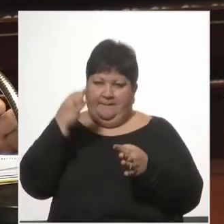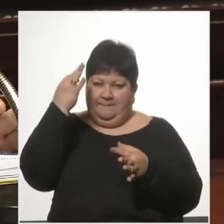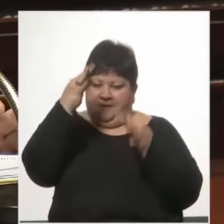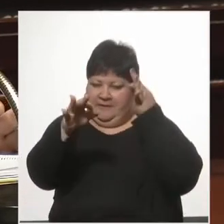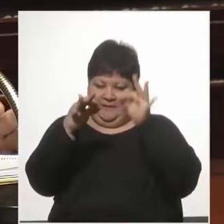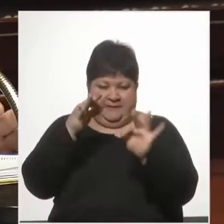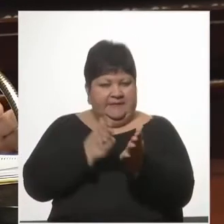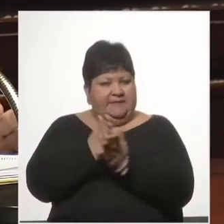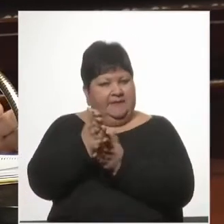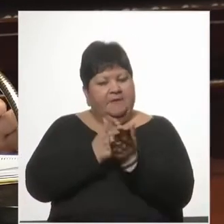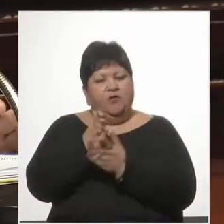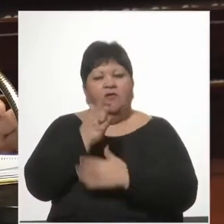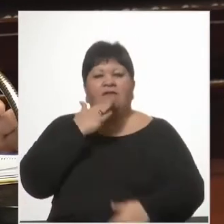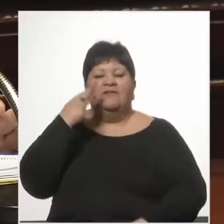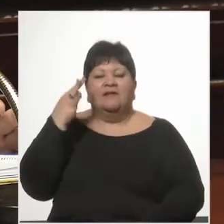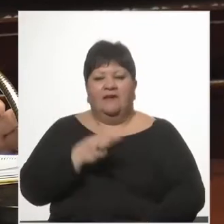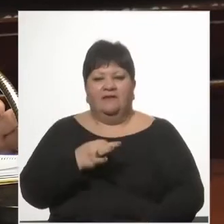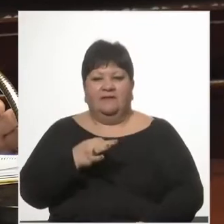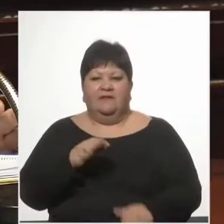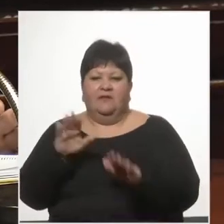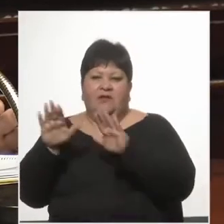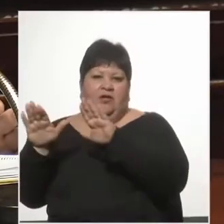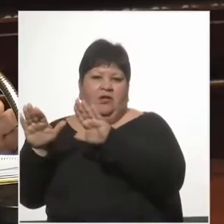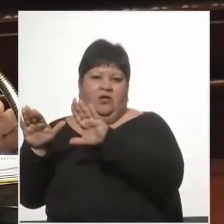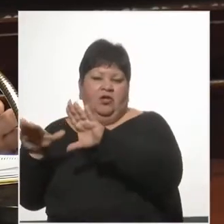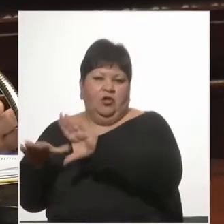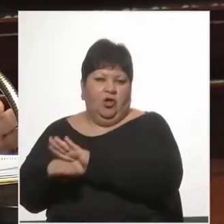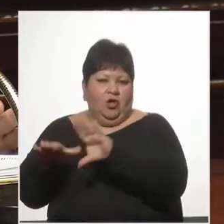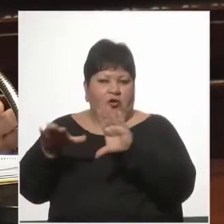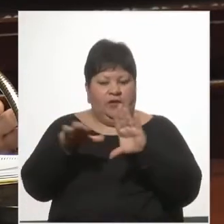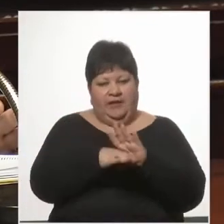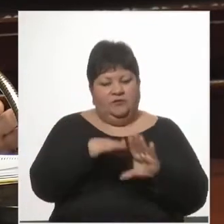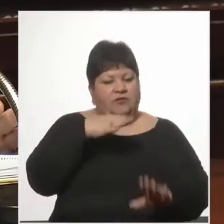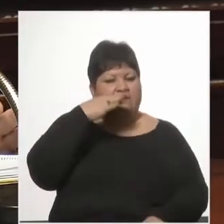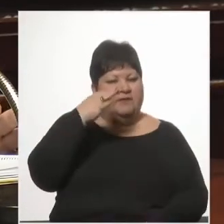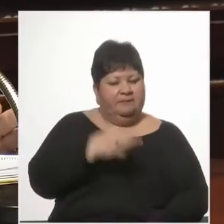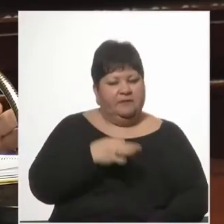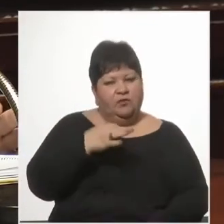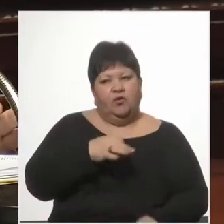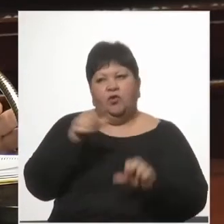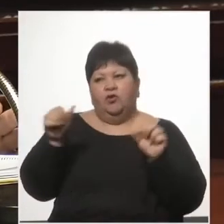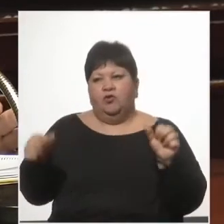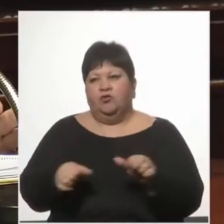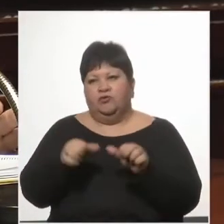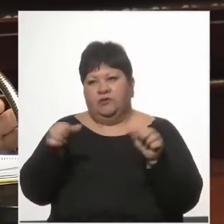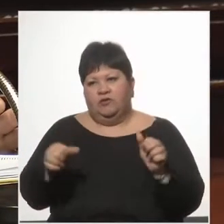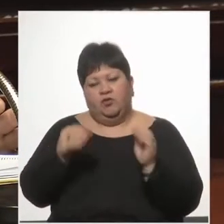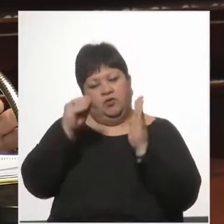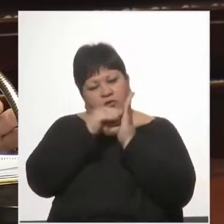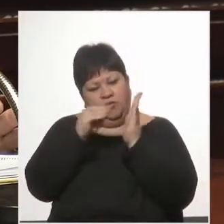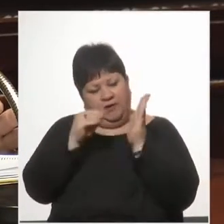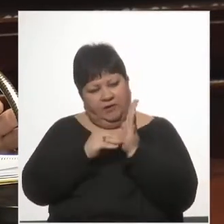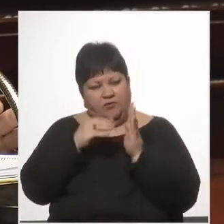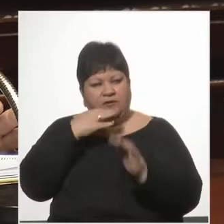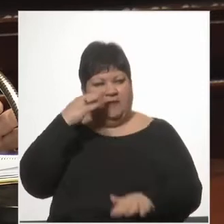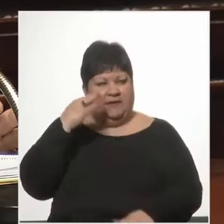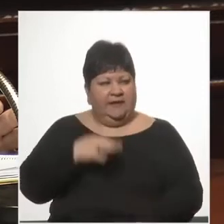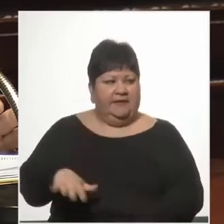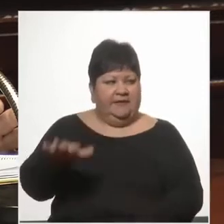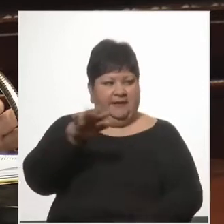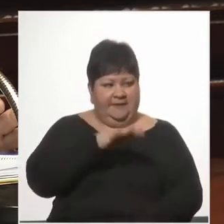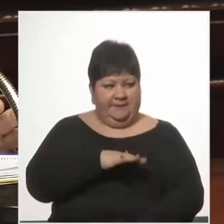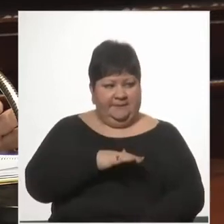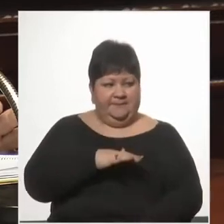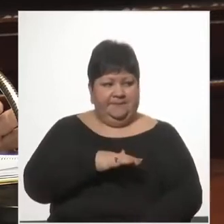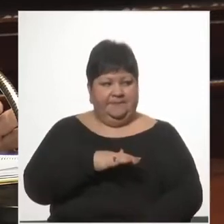verdad, es decir, con la correlación de la coincidencia de cada afirmación con los hechos o con los datos de la realidad.